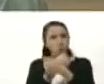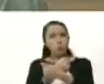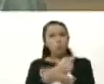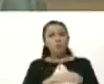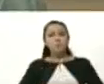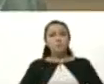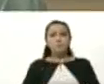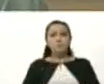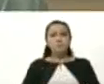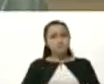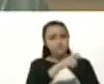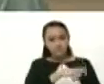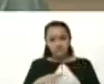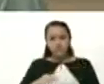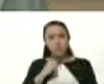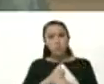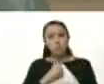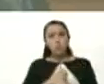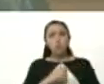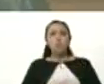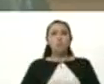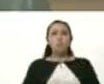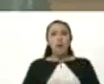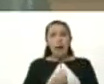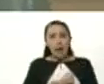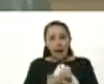por sus cultores, es amor